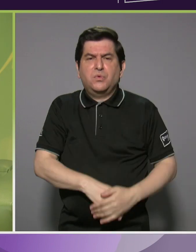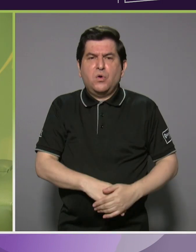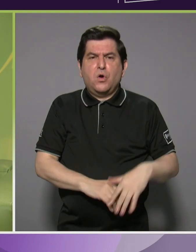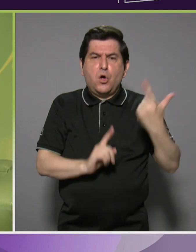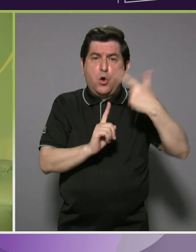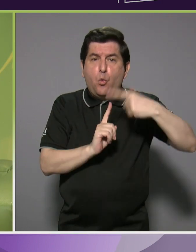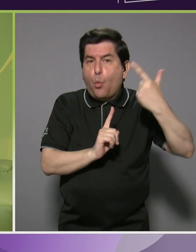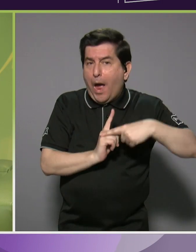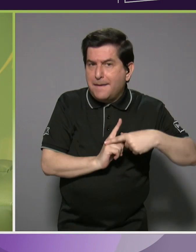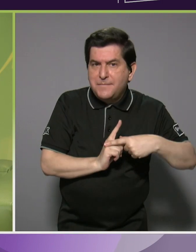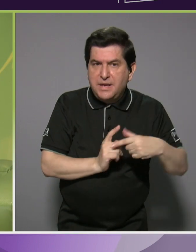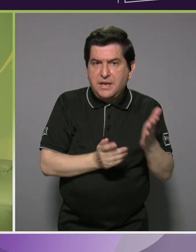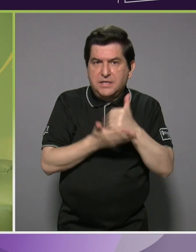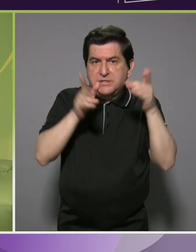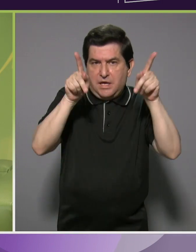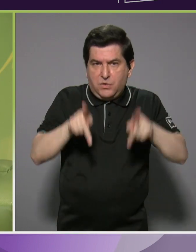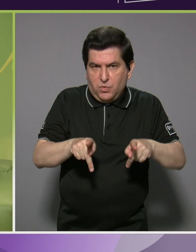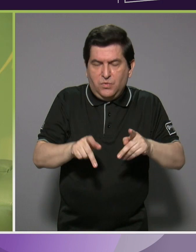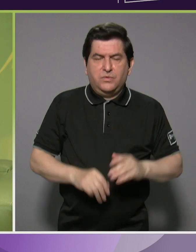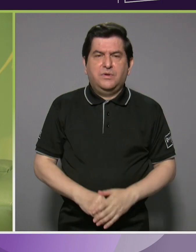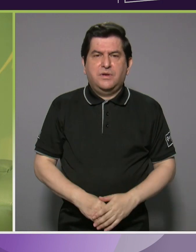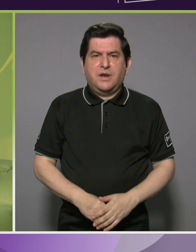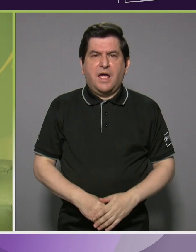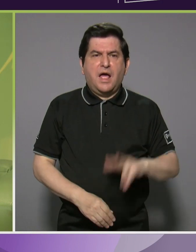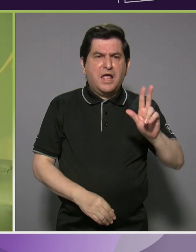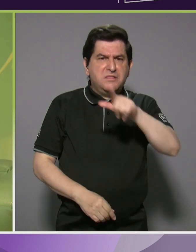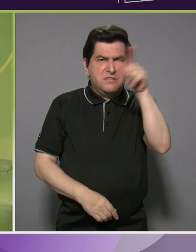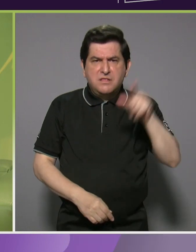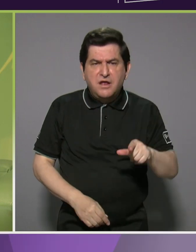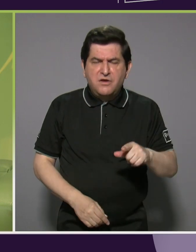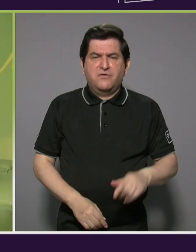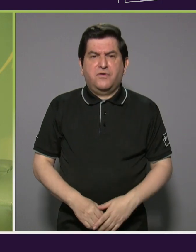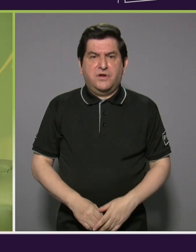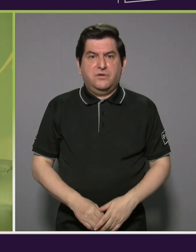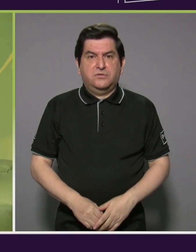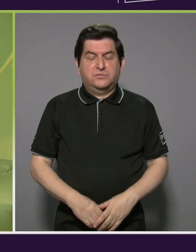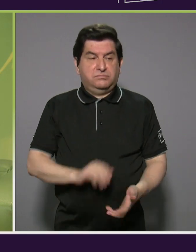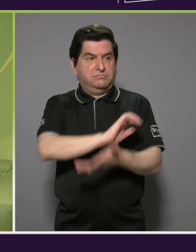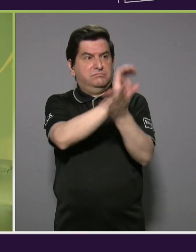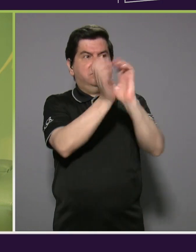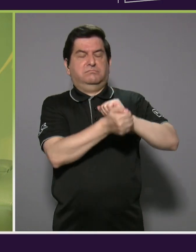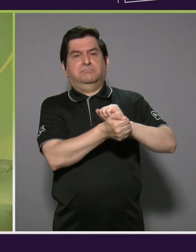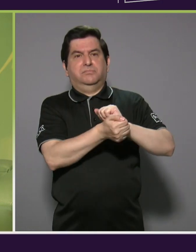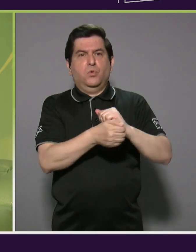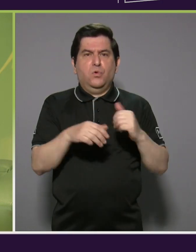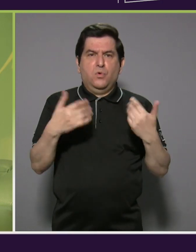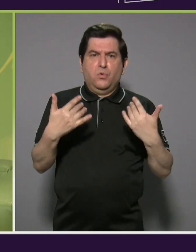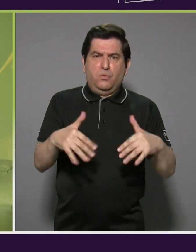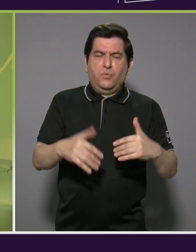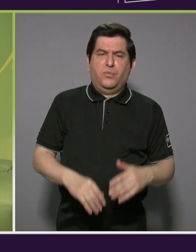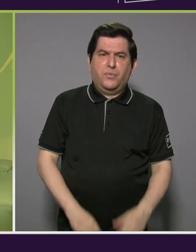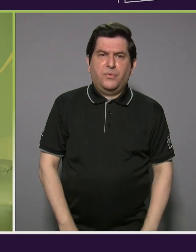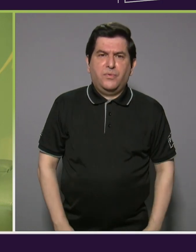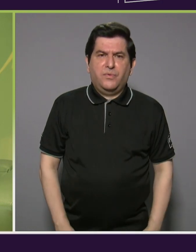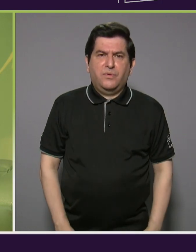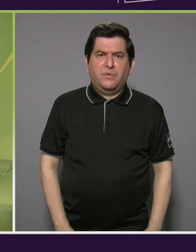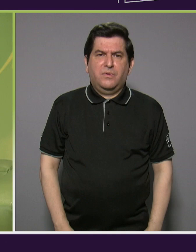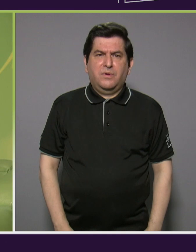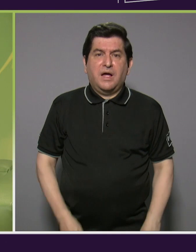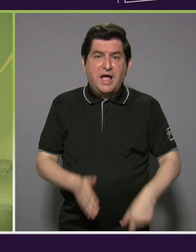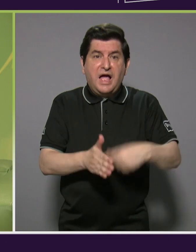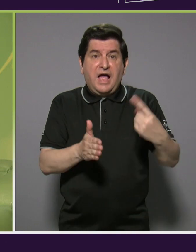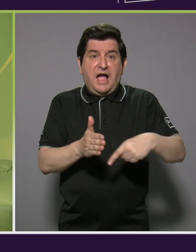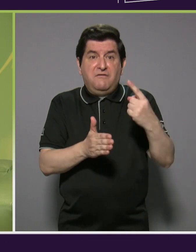Guapiles inclusive, ¿verdad? Entonces, de Tres Ríos a Guapiles, estamos hablando que fueron trasladados en algunos